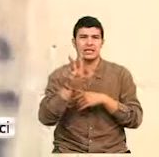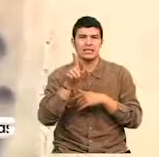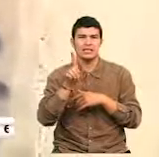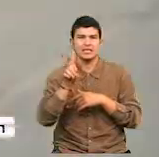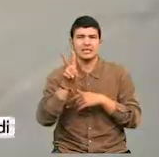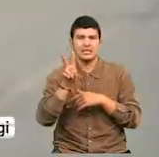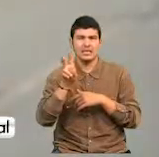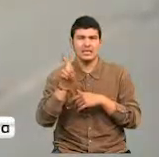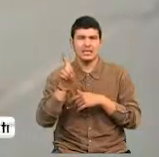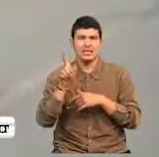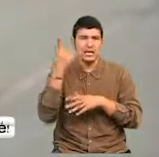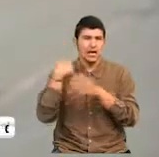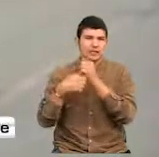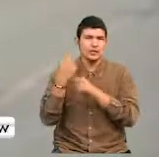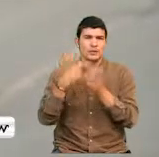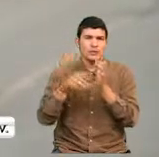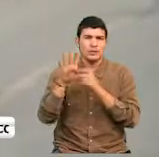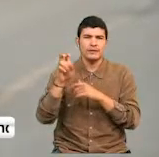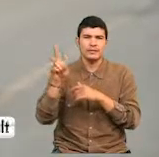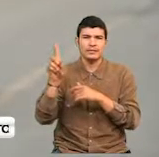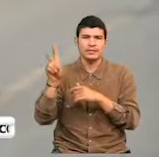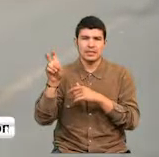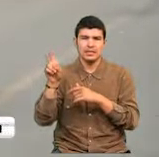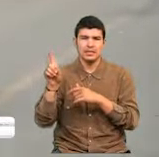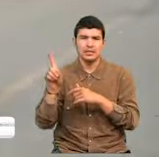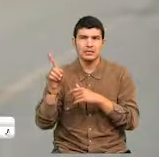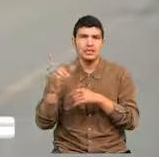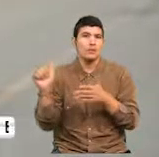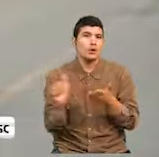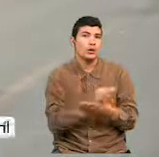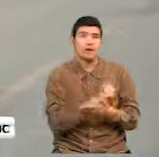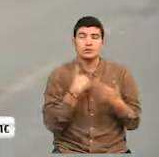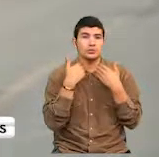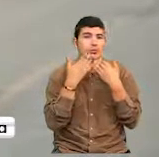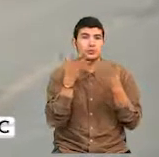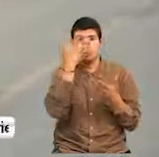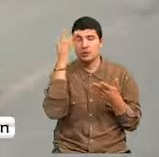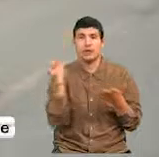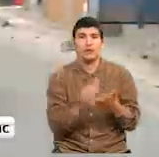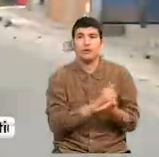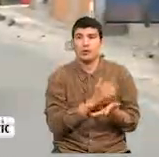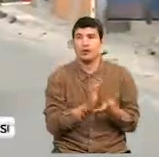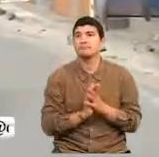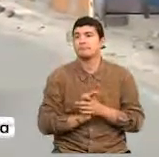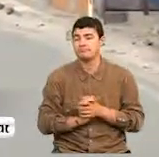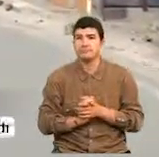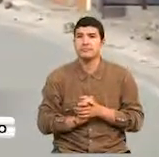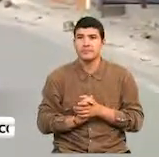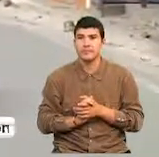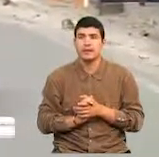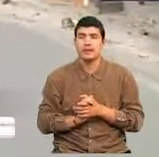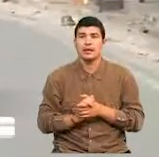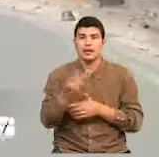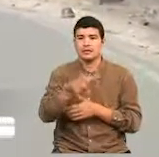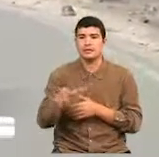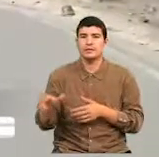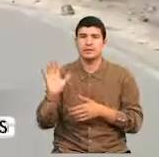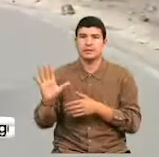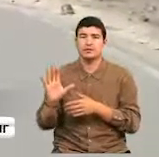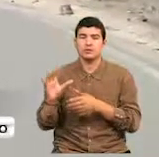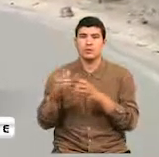75-76, pero que fue borrada no sé por qué circunstancias. Parece que las personas que incursionaron